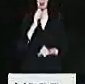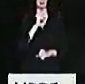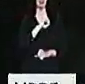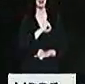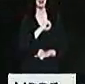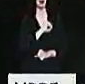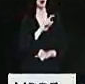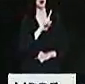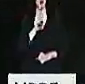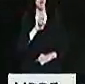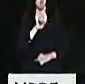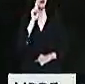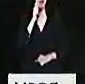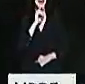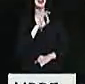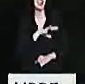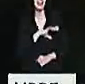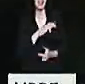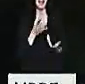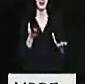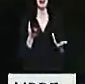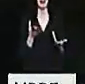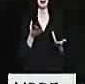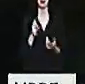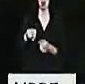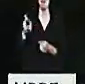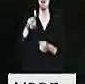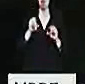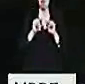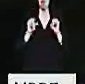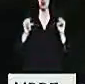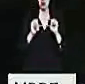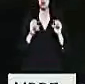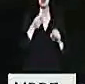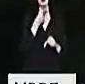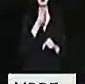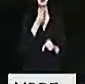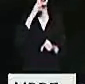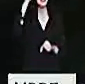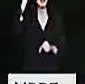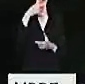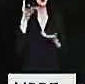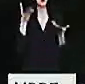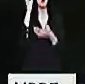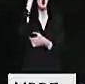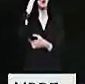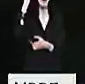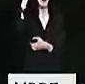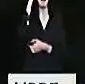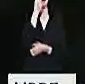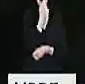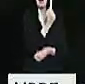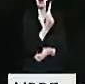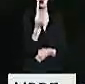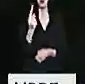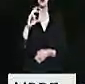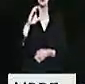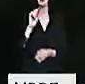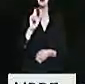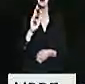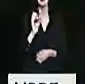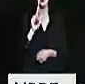no es Chile, una frase que se repite mucho, pero me gustaría ver cómo se interpreta eso desde las áreas en las que ustedes están, por ejemplo. Carolina,